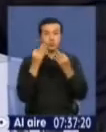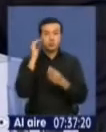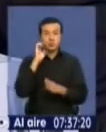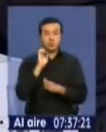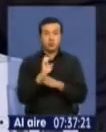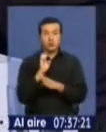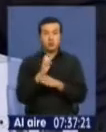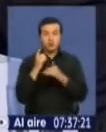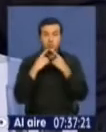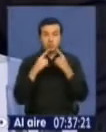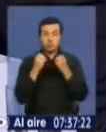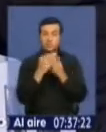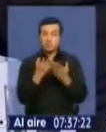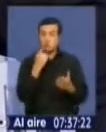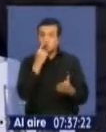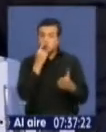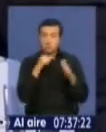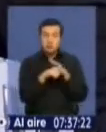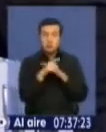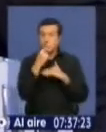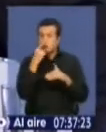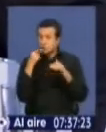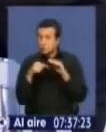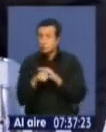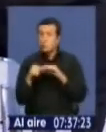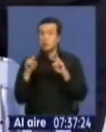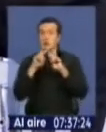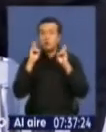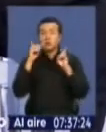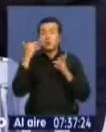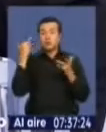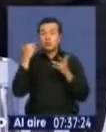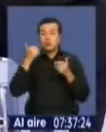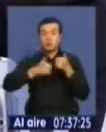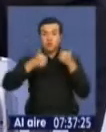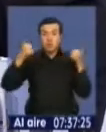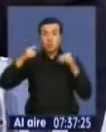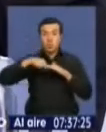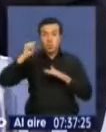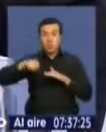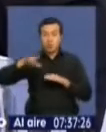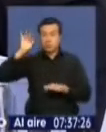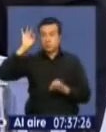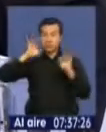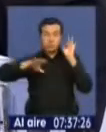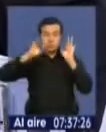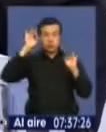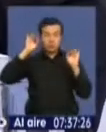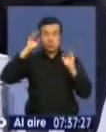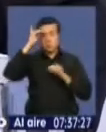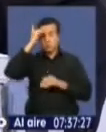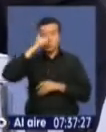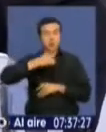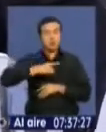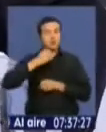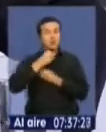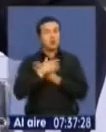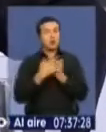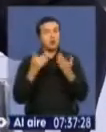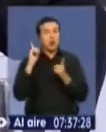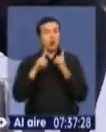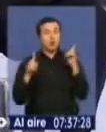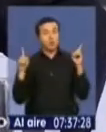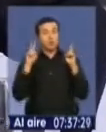ecuatoriana hubiera tenido interferencias tanto en la designación de sus jueces, tanto en la resolución de